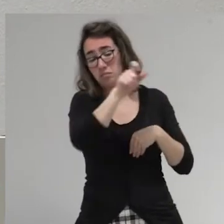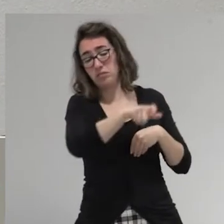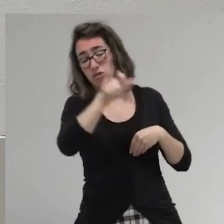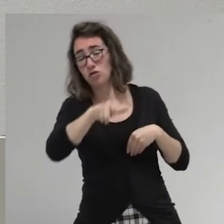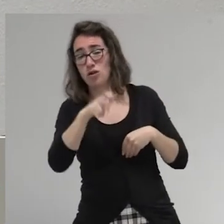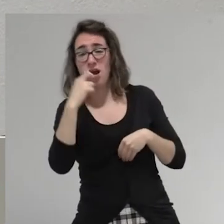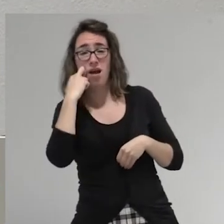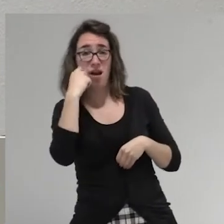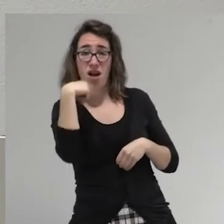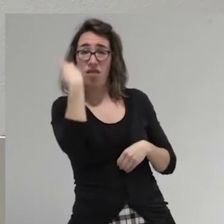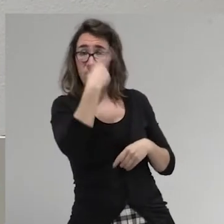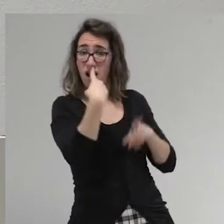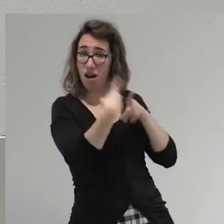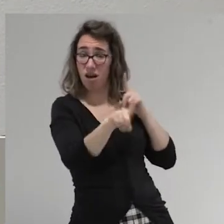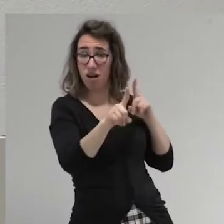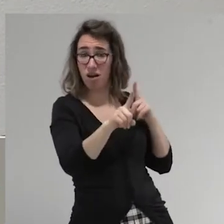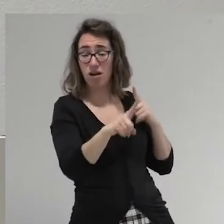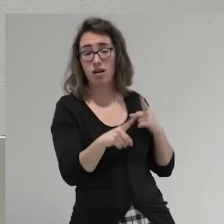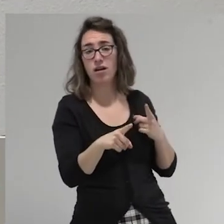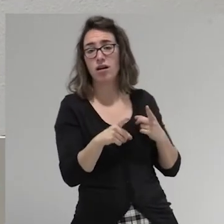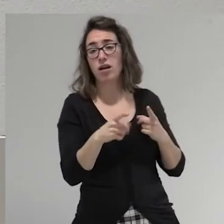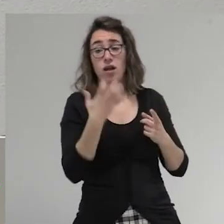caso y en esta investigación,